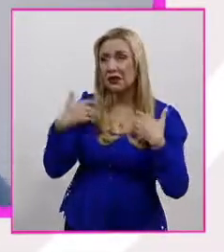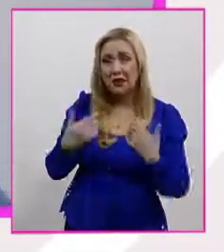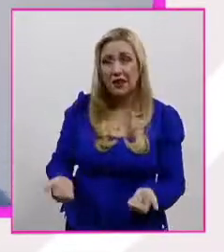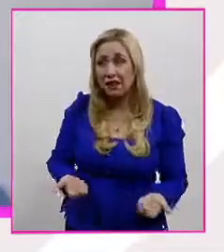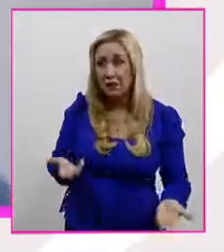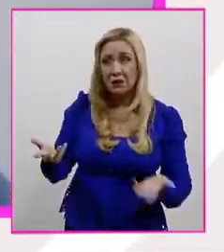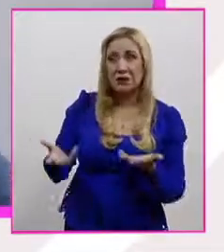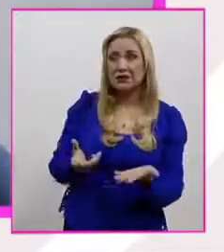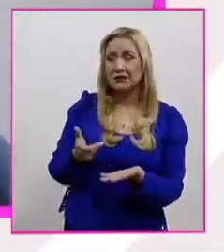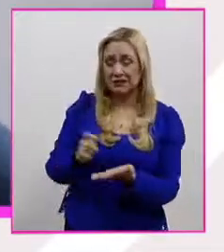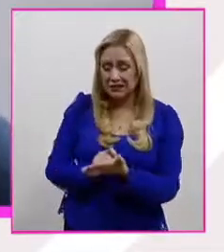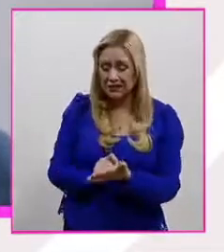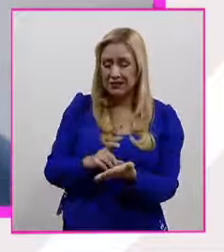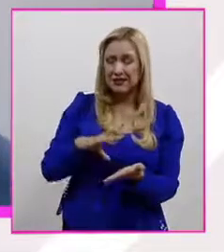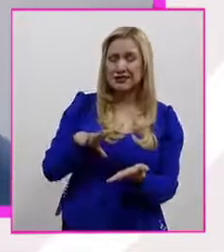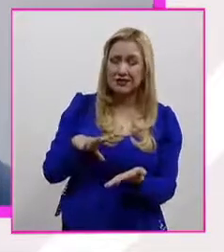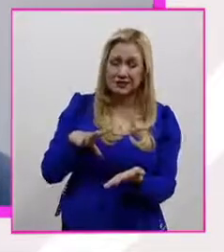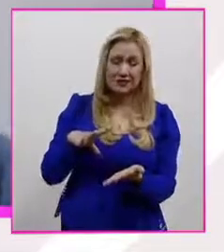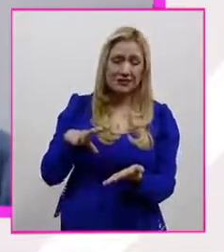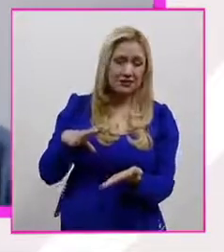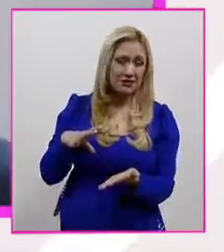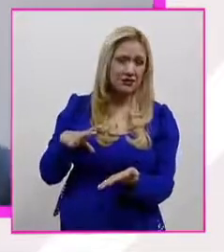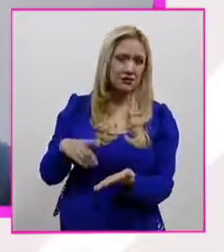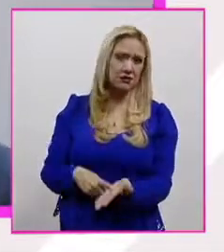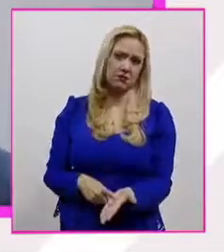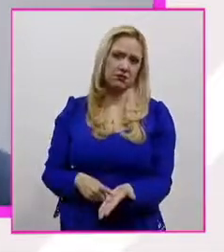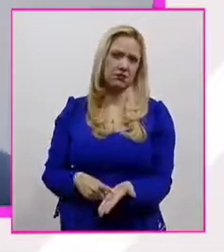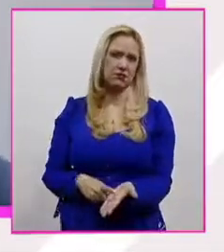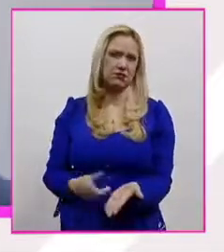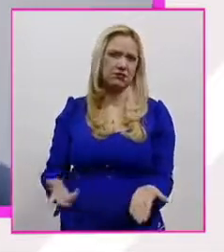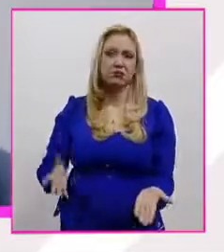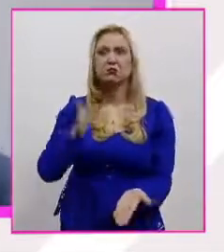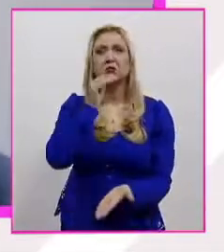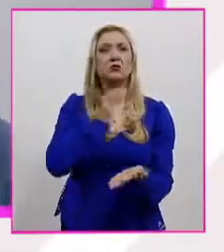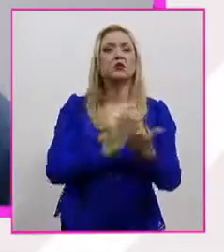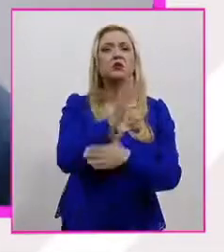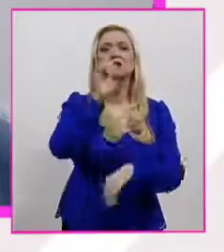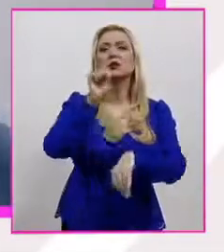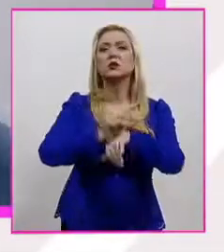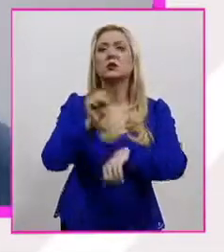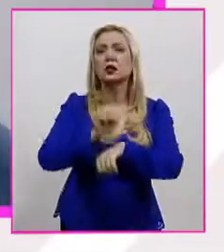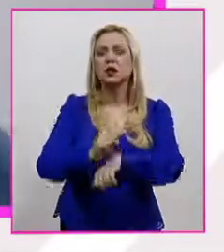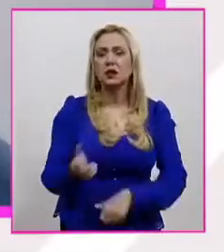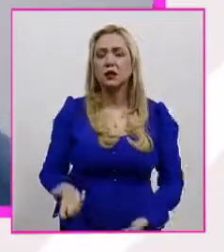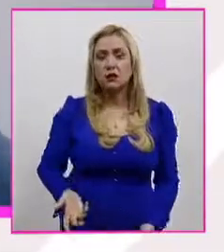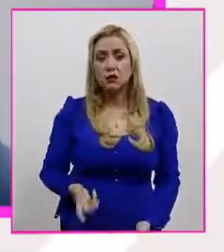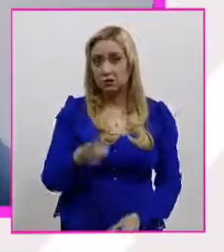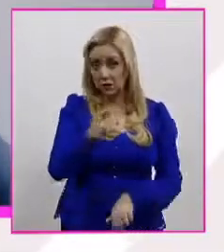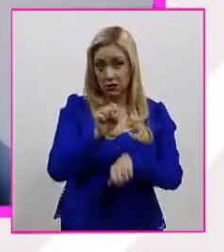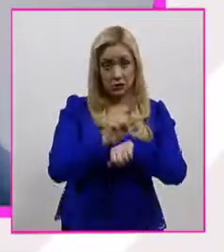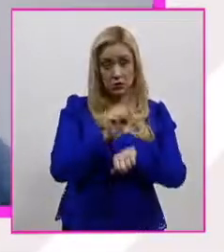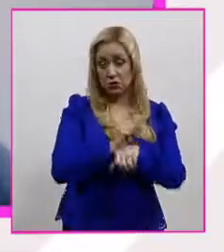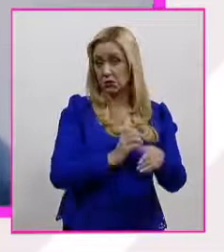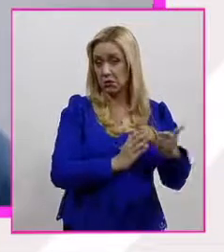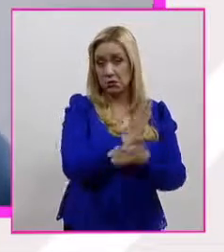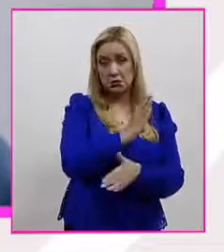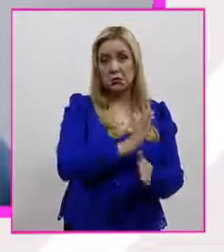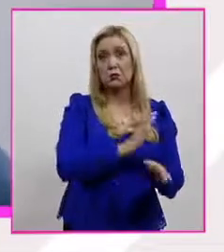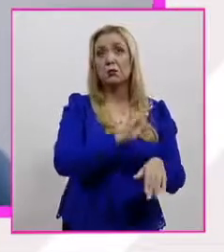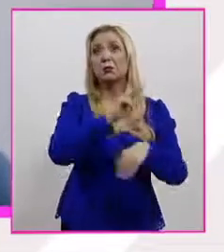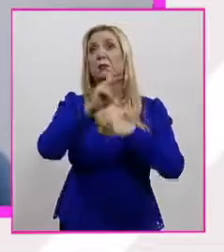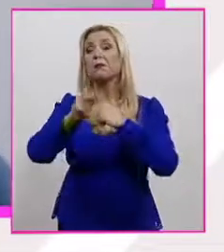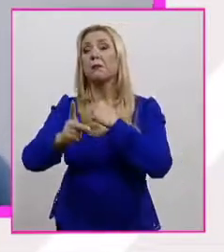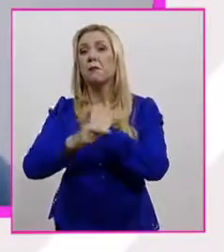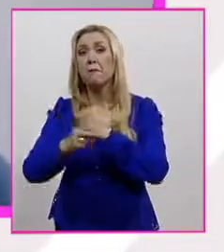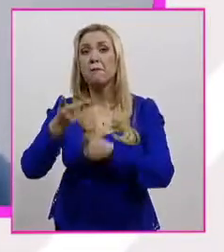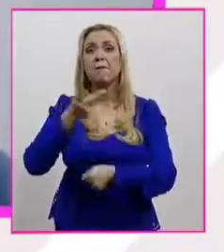esta estructura sistematizada de no poder seguir a secundaria. Y si tú no avanzas a secundaria y no sigues avanzando en el